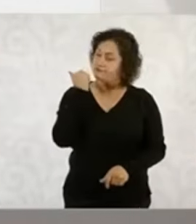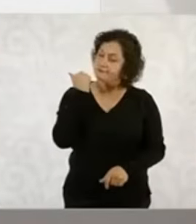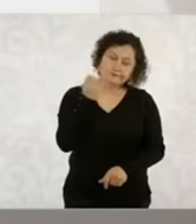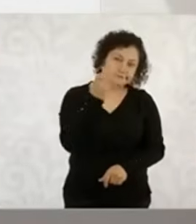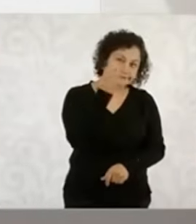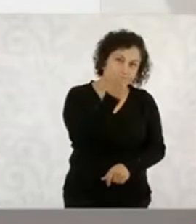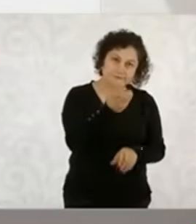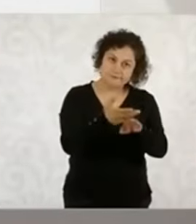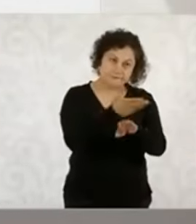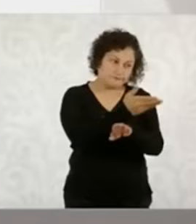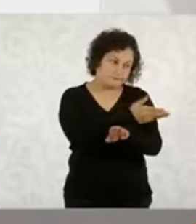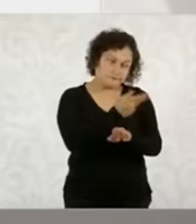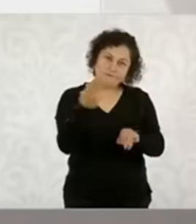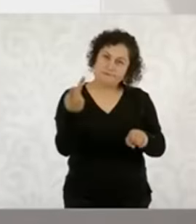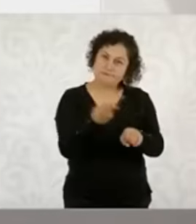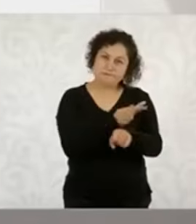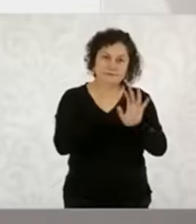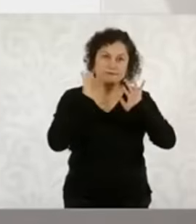uno de estos